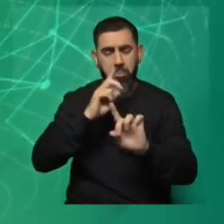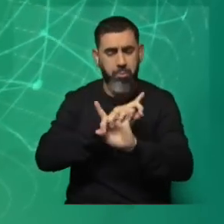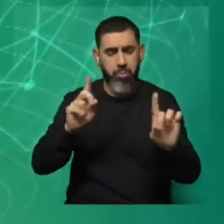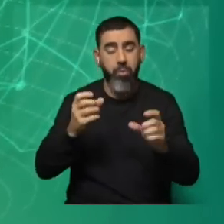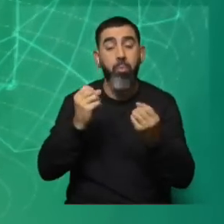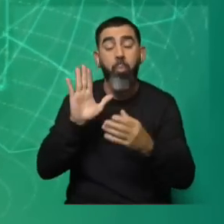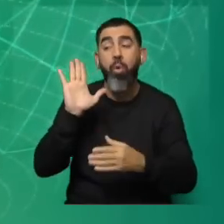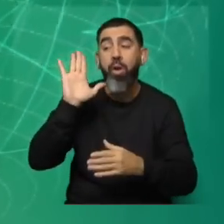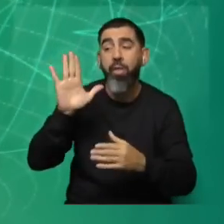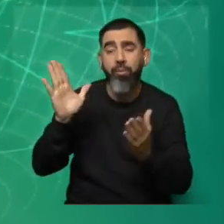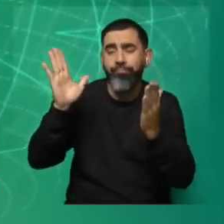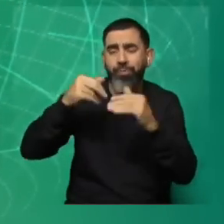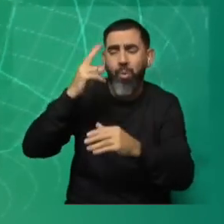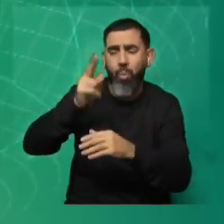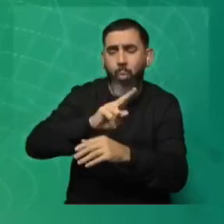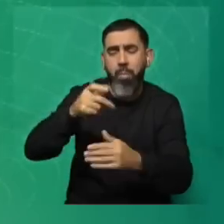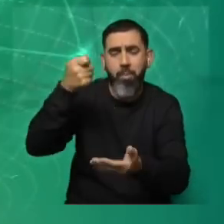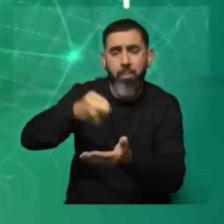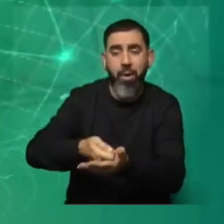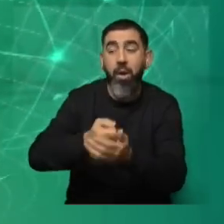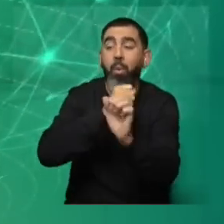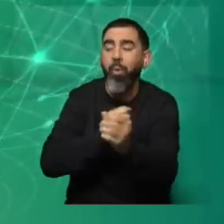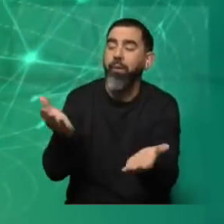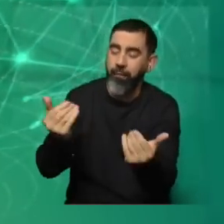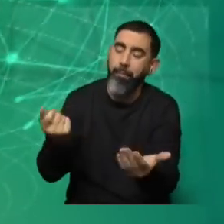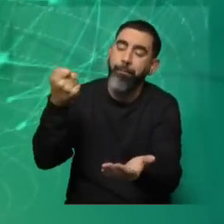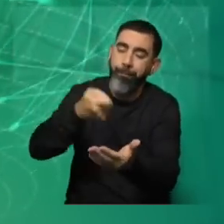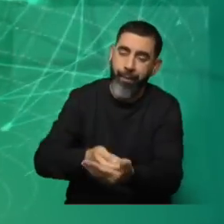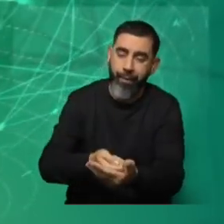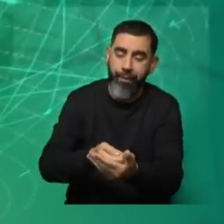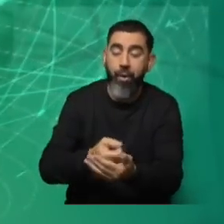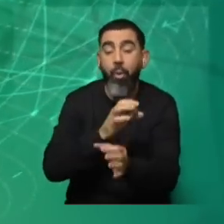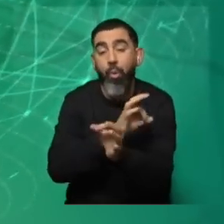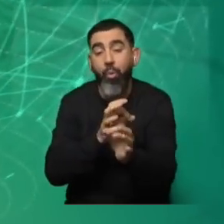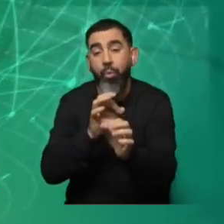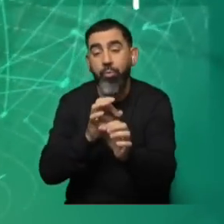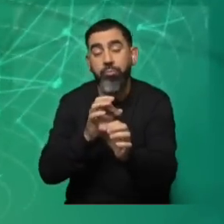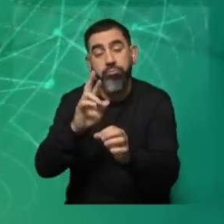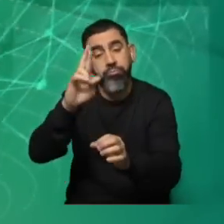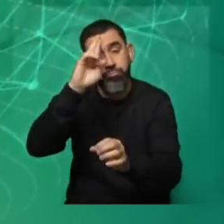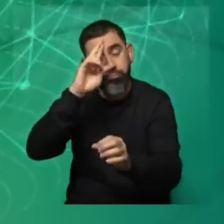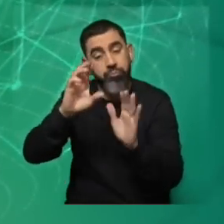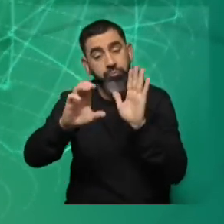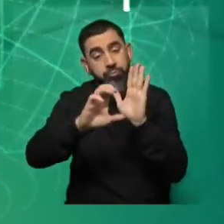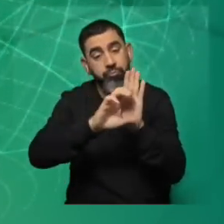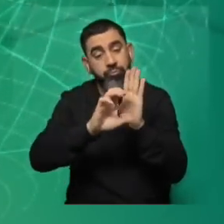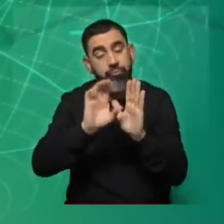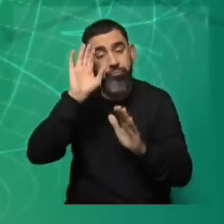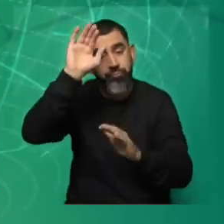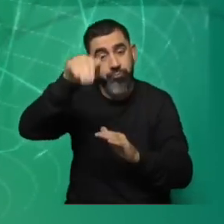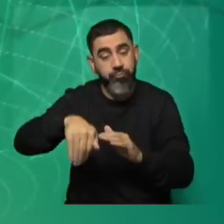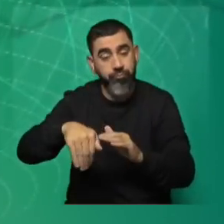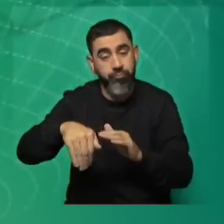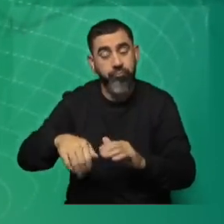a irrecuperables se le da la posibilidad de pagar o cuando se cumple con la Constitución de la República